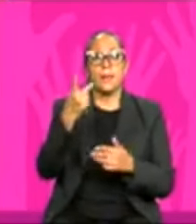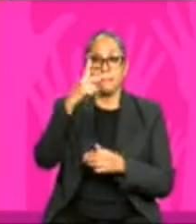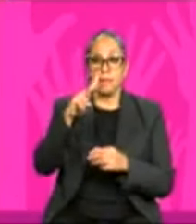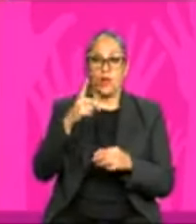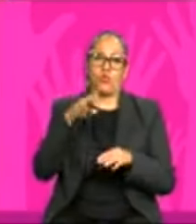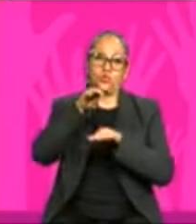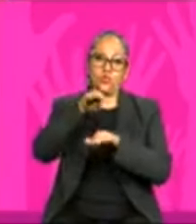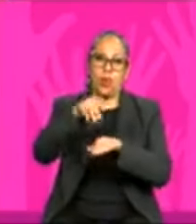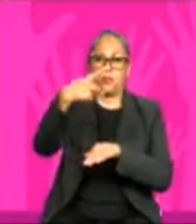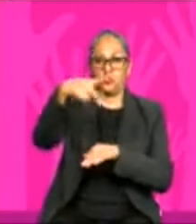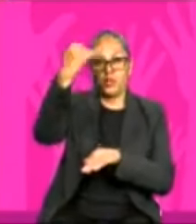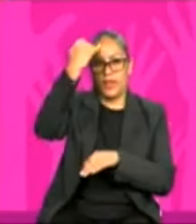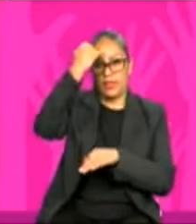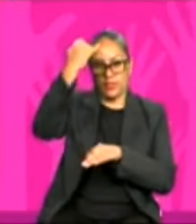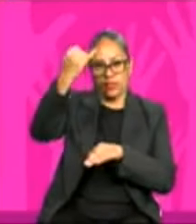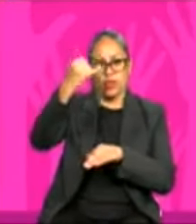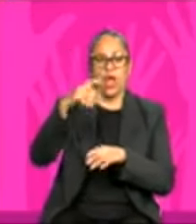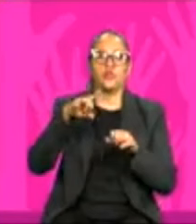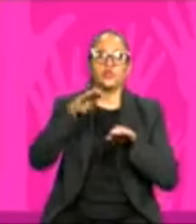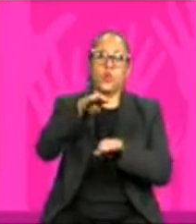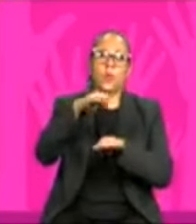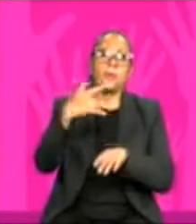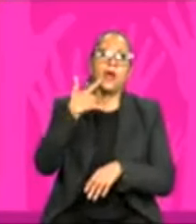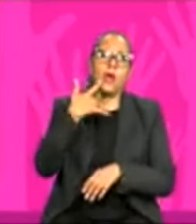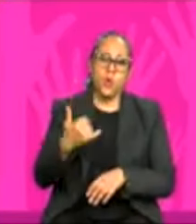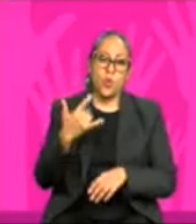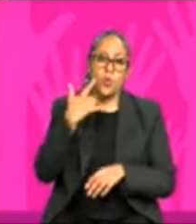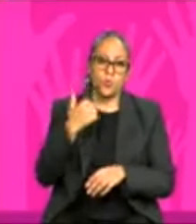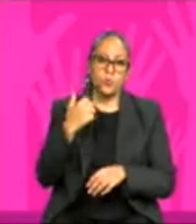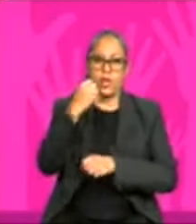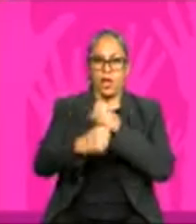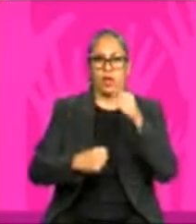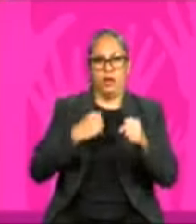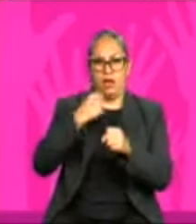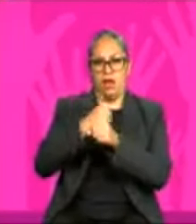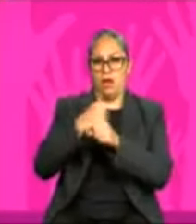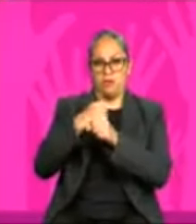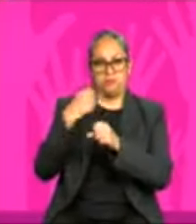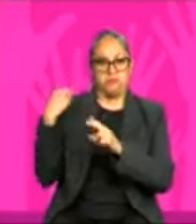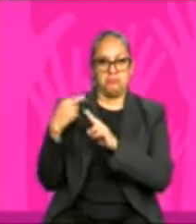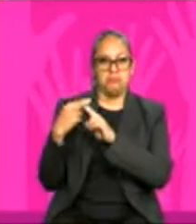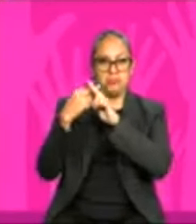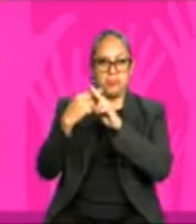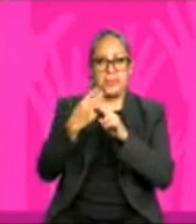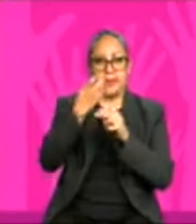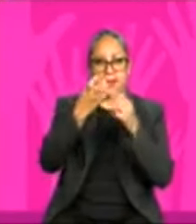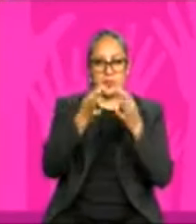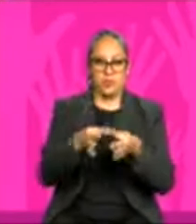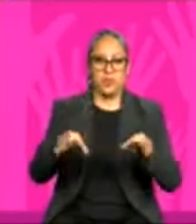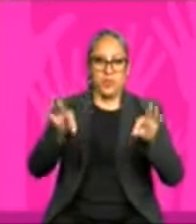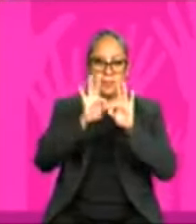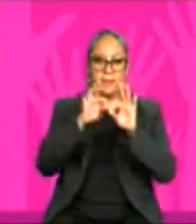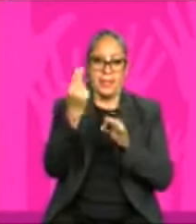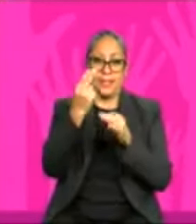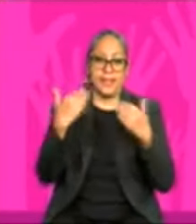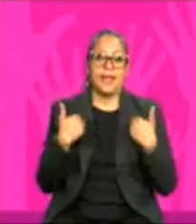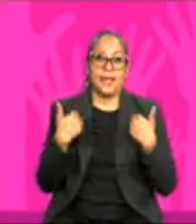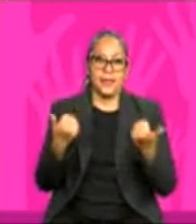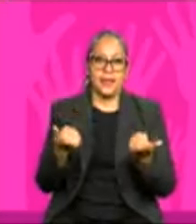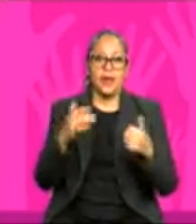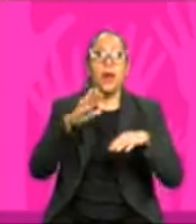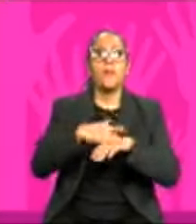políticos, ideológicos, de lucha social de tantos años. Eso es muy importante entenderlo,